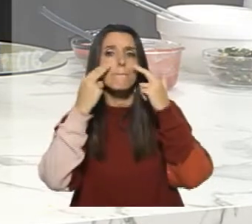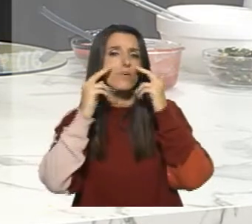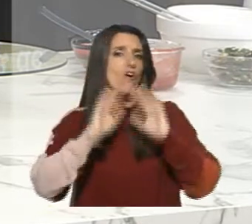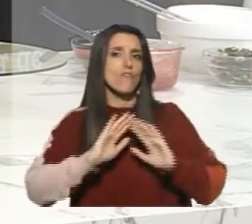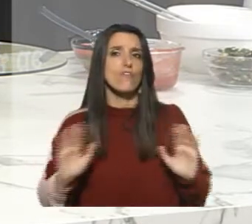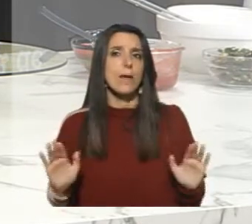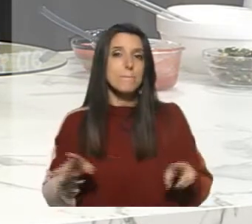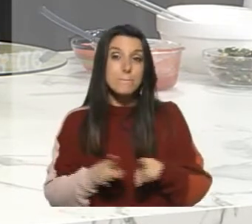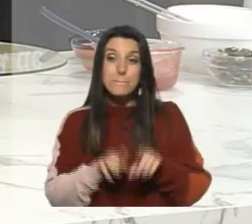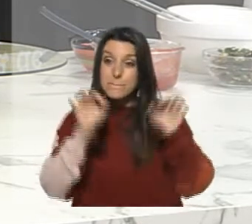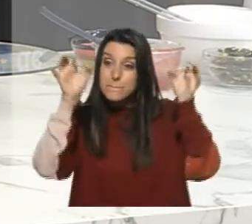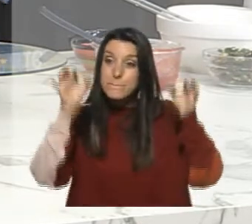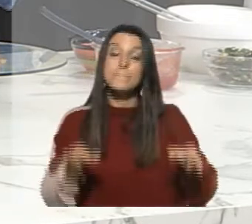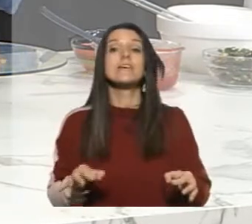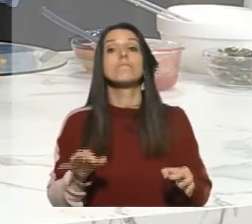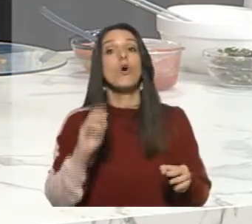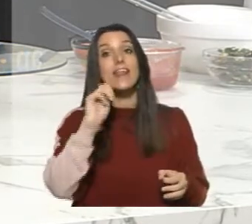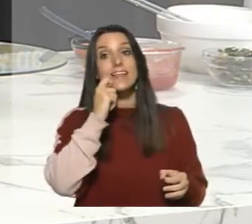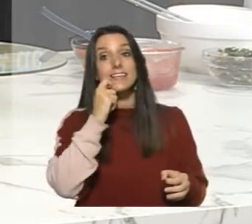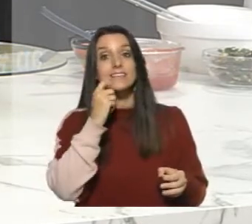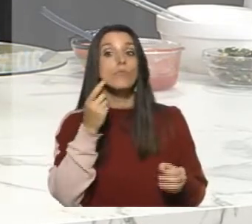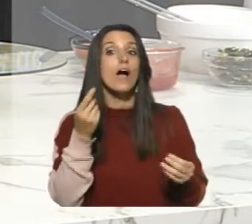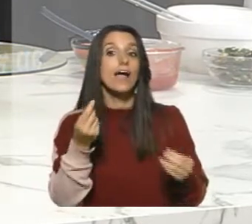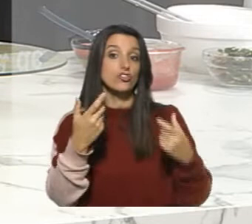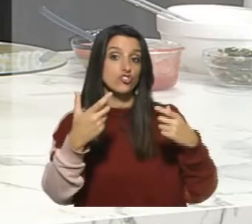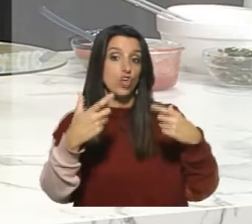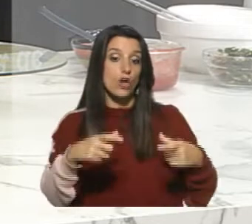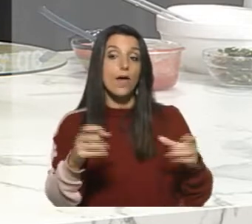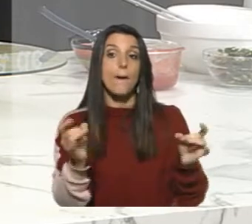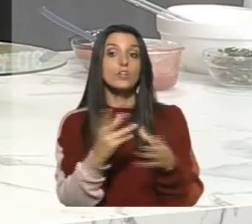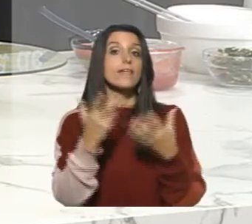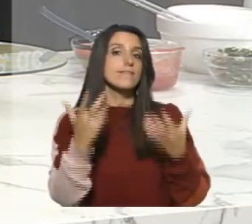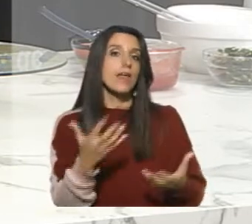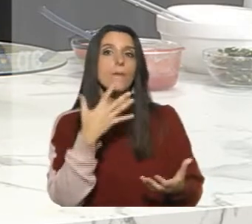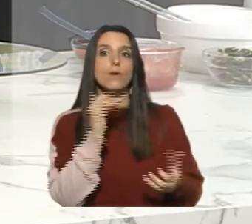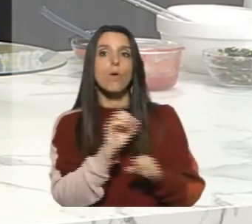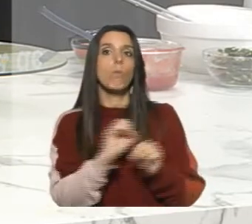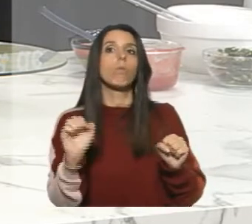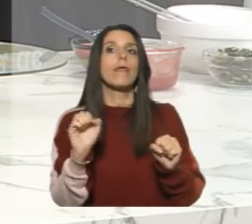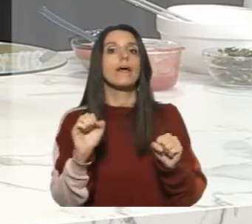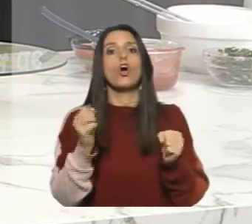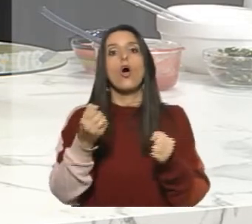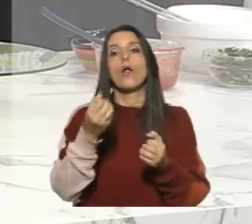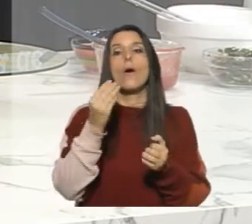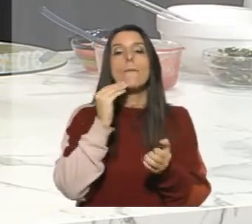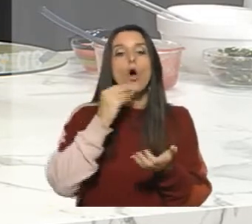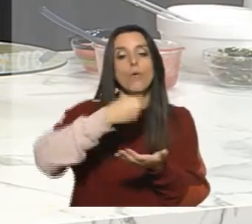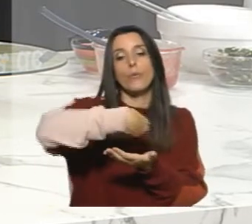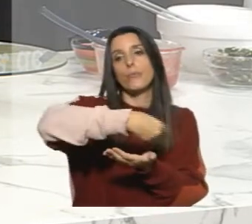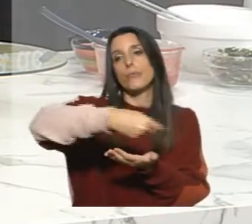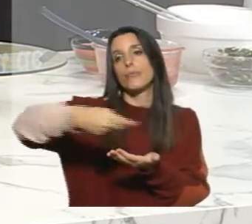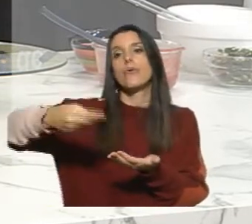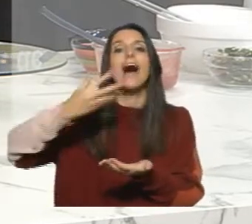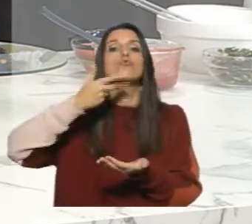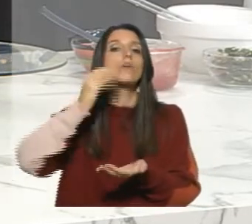nada. Así como está, te va a quedar riquísimo. Y tenés esta torta pronta, que si querés, por ejemplo, también la podrías finalizar con azúcar impalpable. Ah, todo espolvoreado.